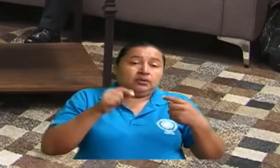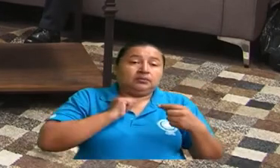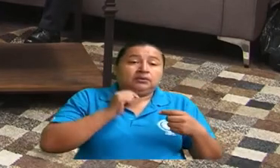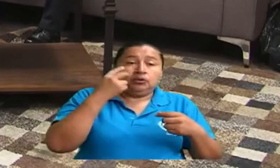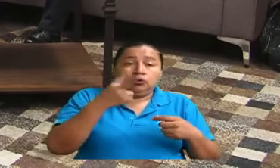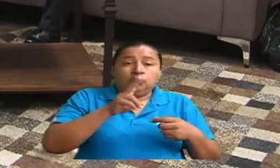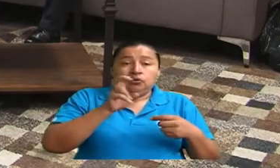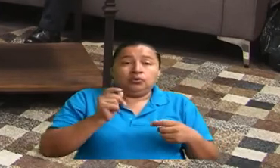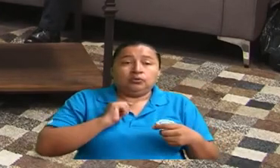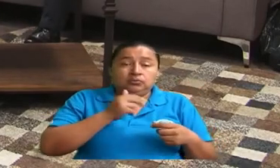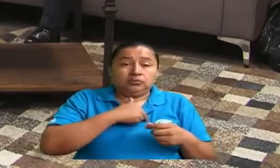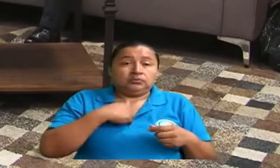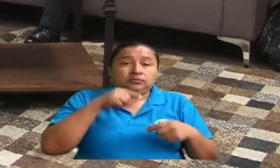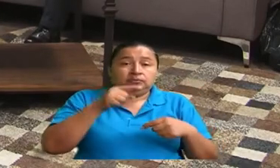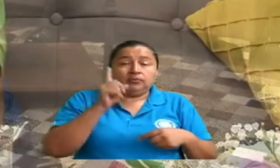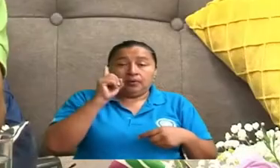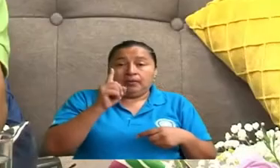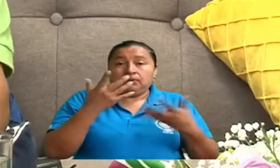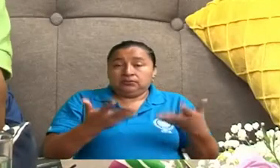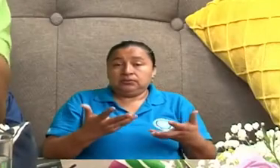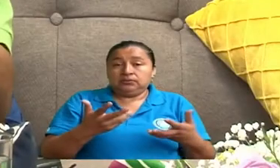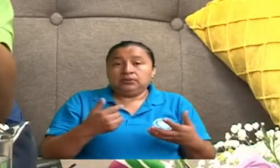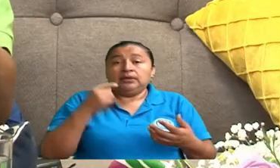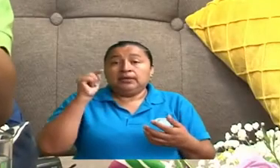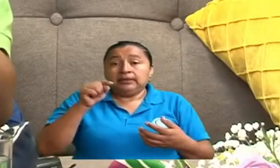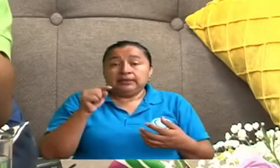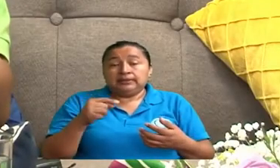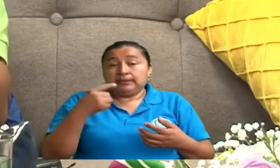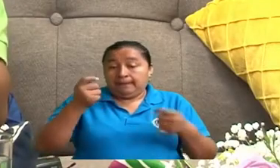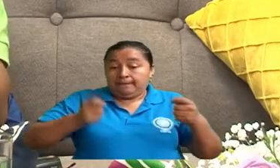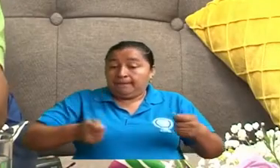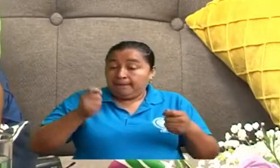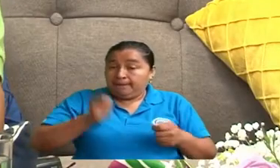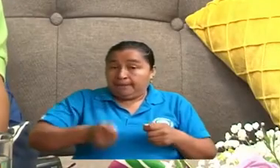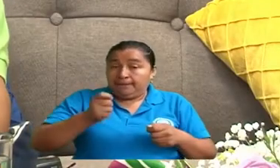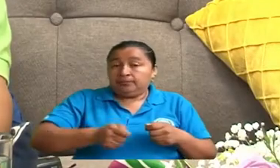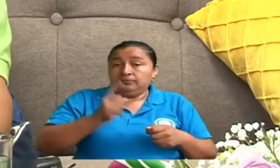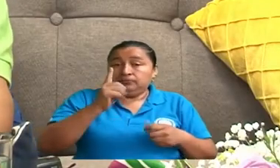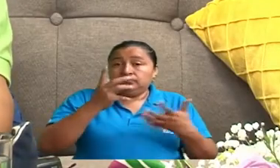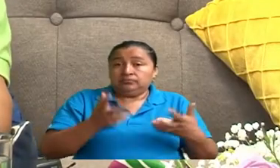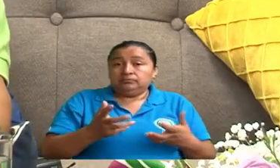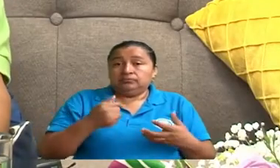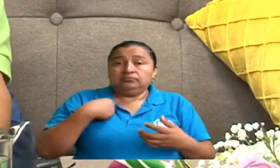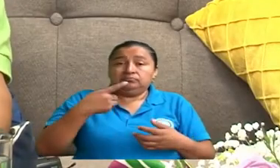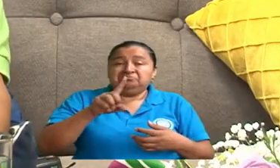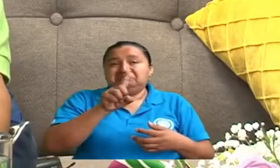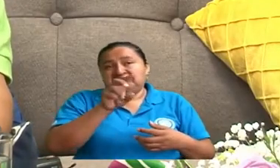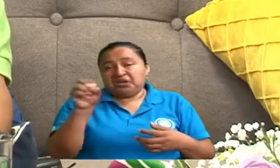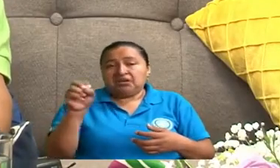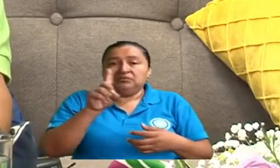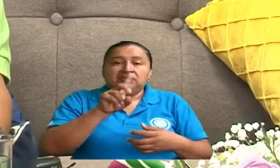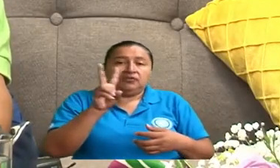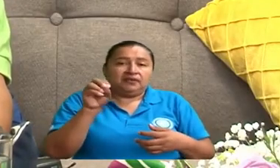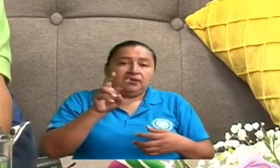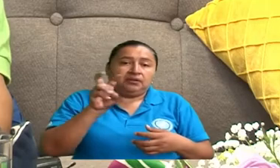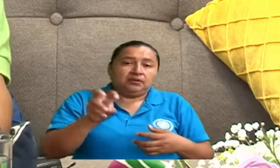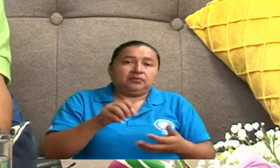dan, yo hago 1 mazo de libra. Y este mazo de libra, ¿verdad?, anda ya, usted decía, 100, 120